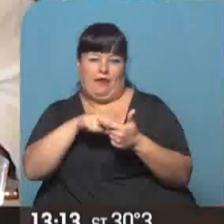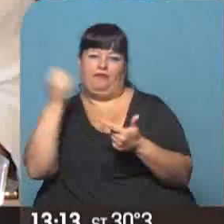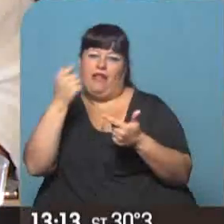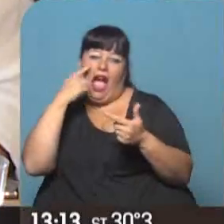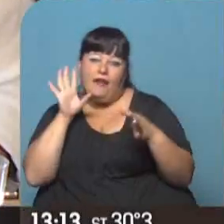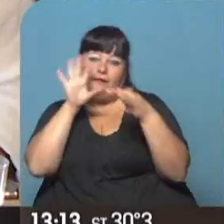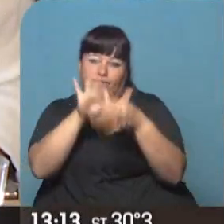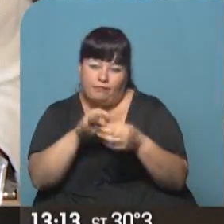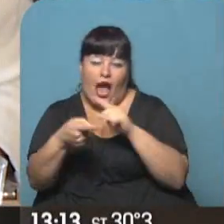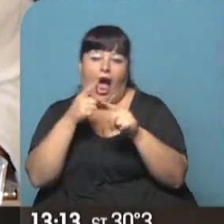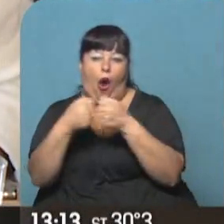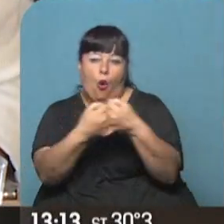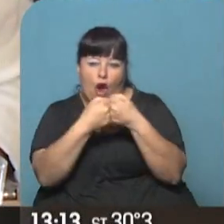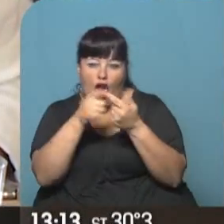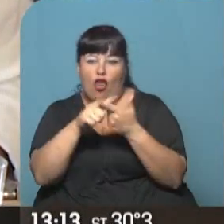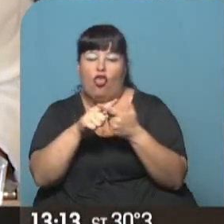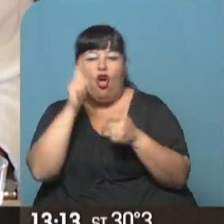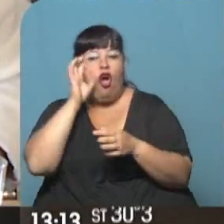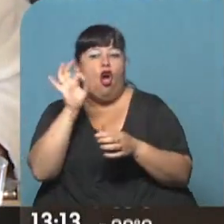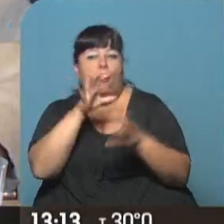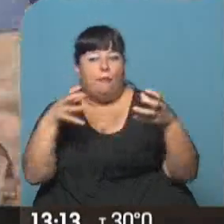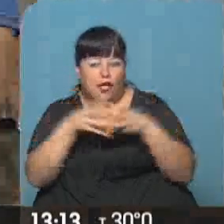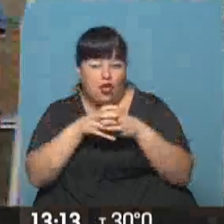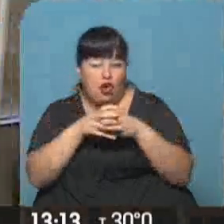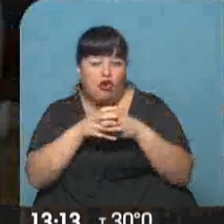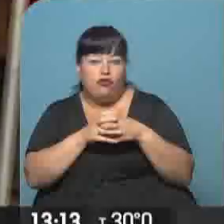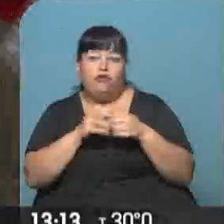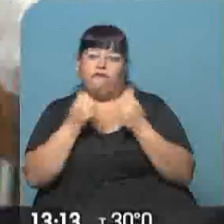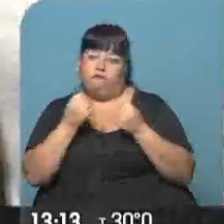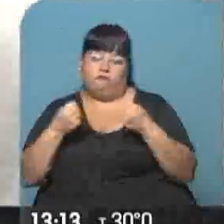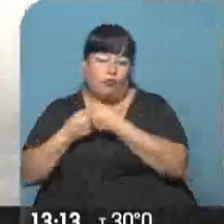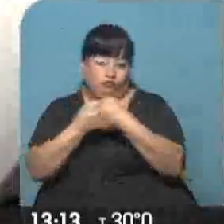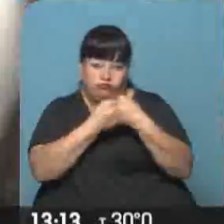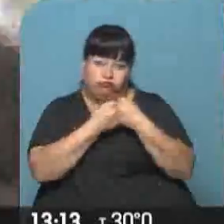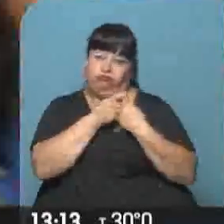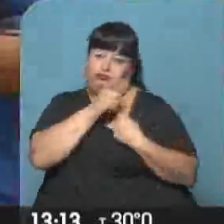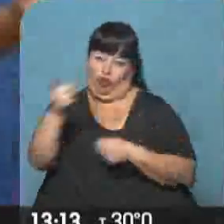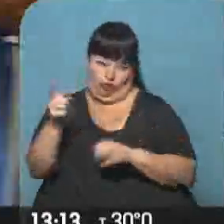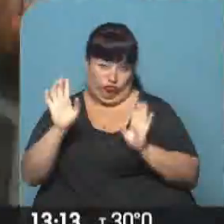tratar de consensuar una opinión, una posición unida